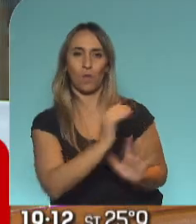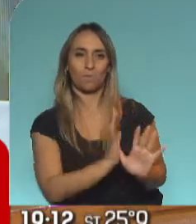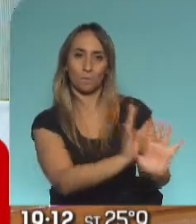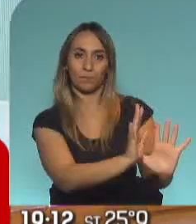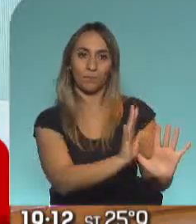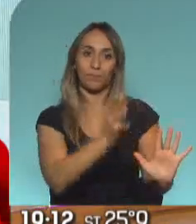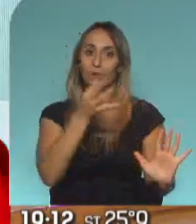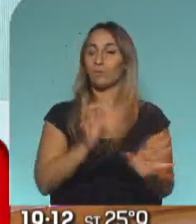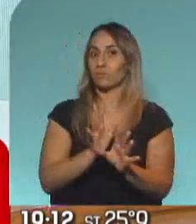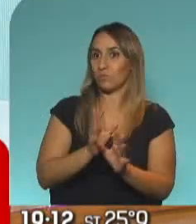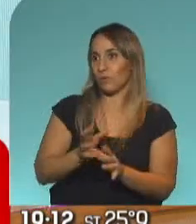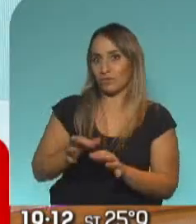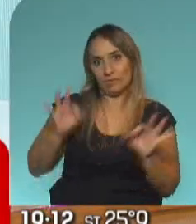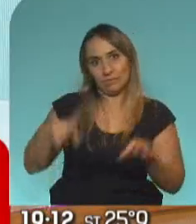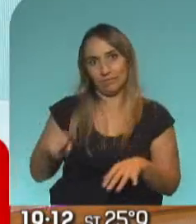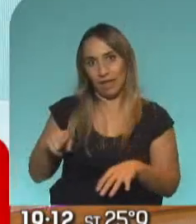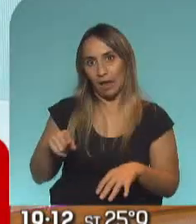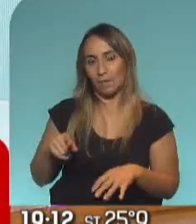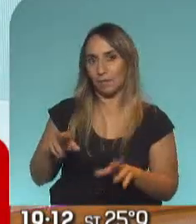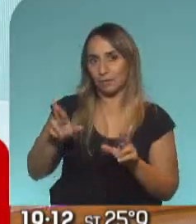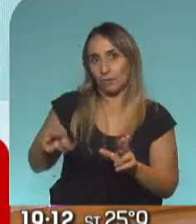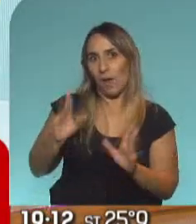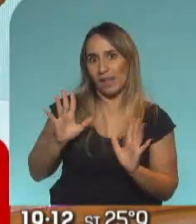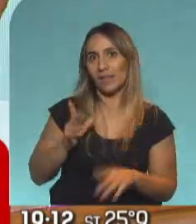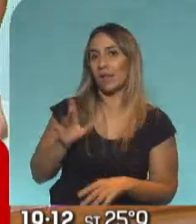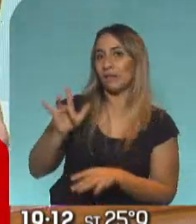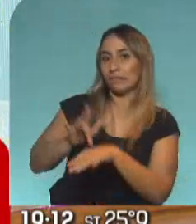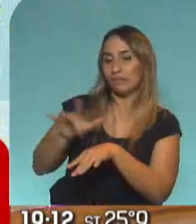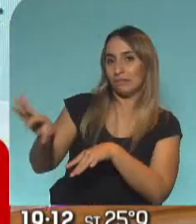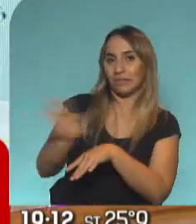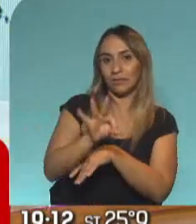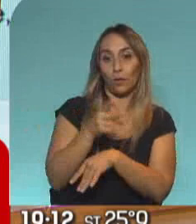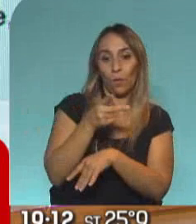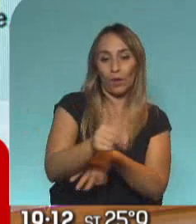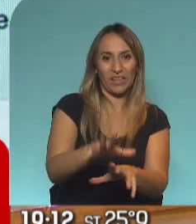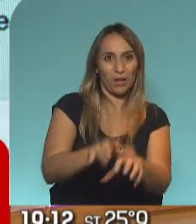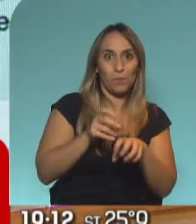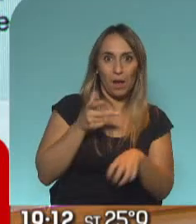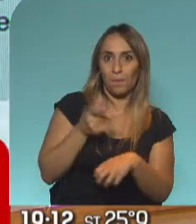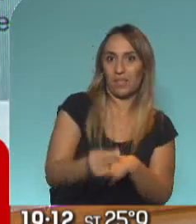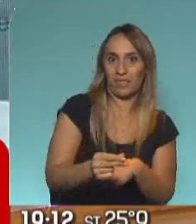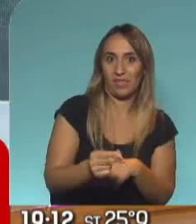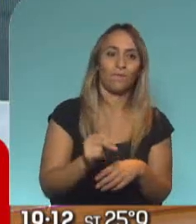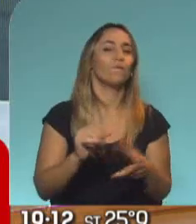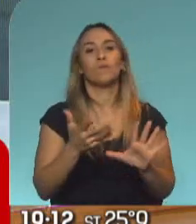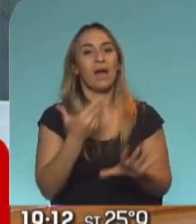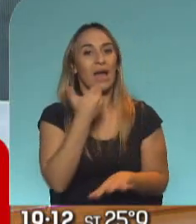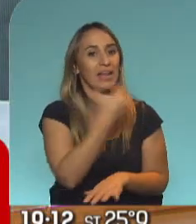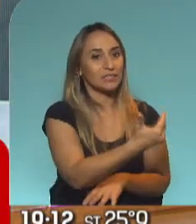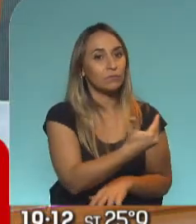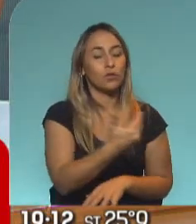vacunación adelantada justamente como contraprestación o como agradecimiento por este aporte